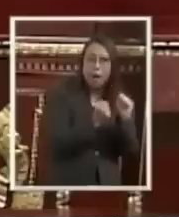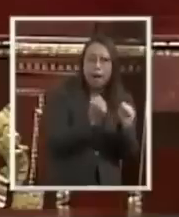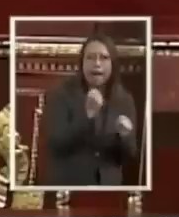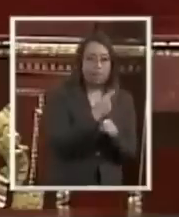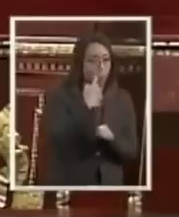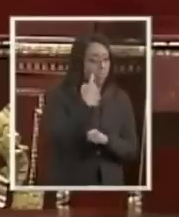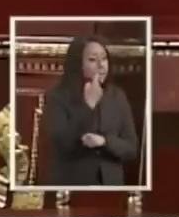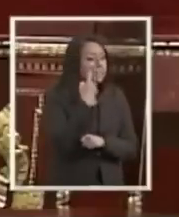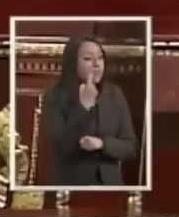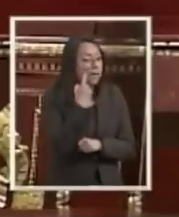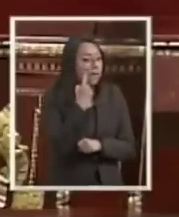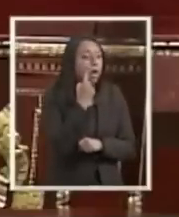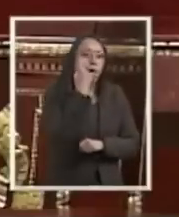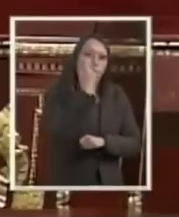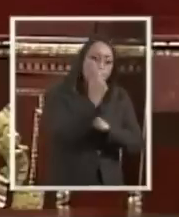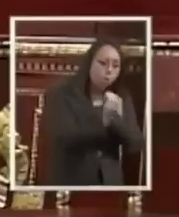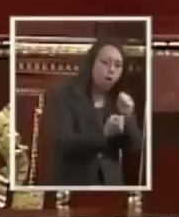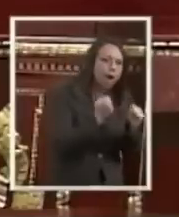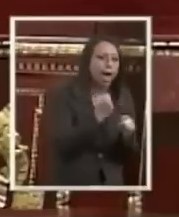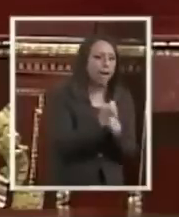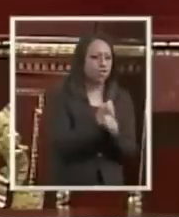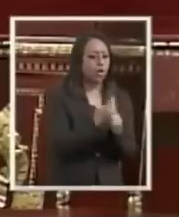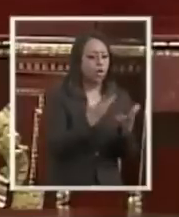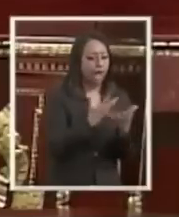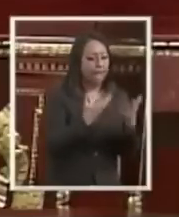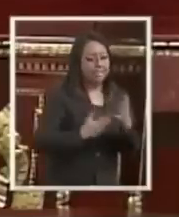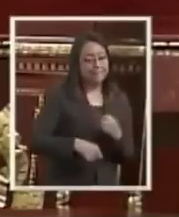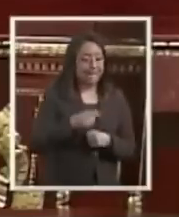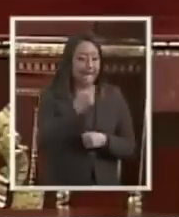al año, escuchen bien, hormoniza a más de 1.000